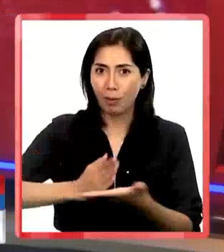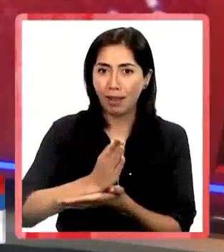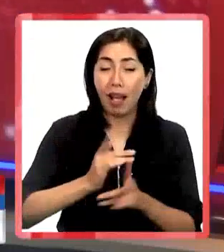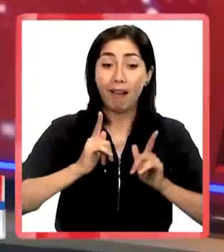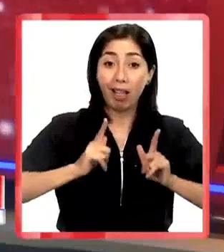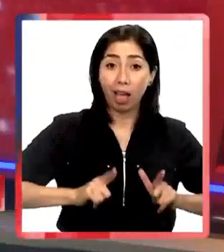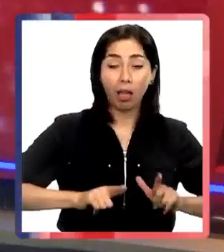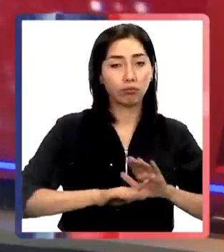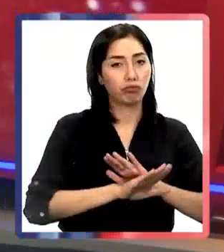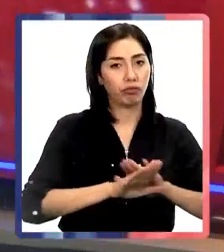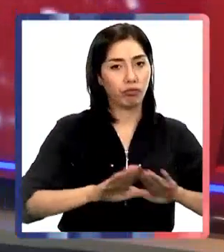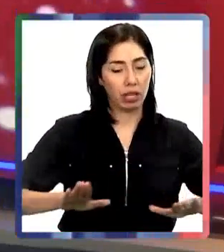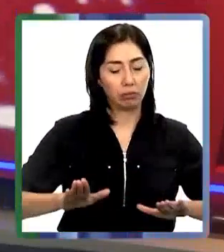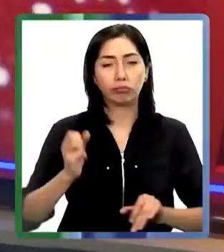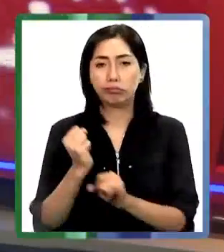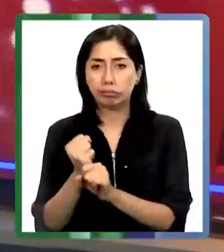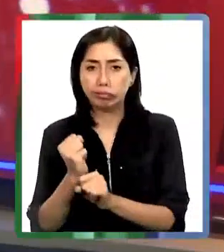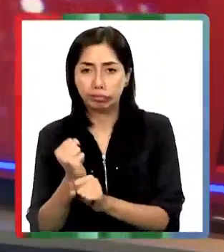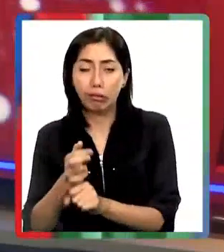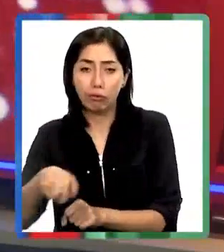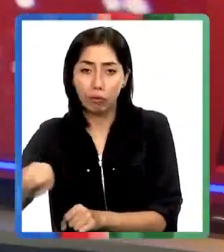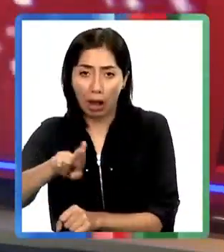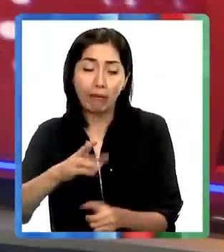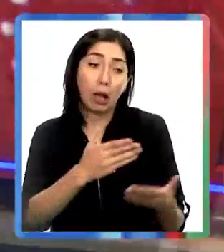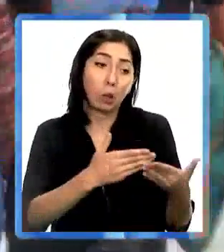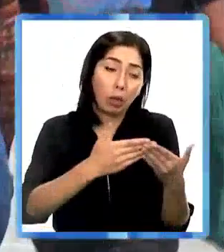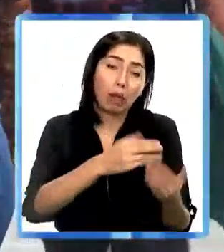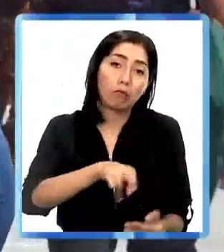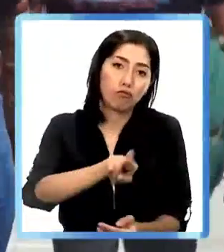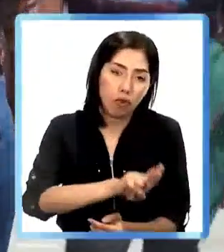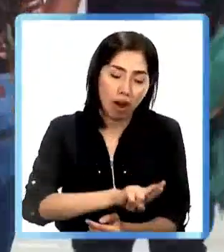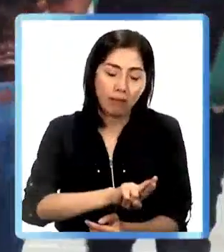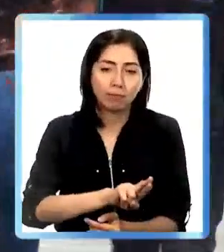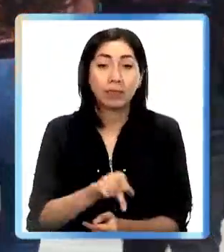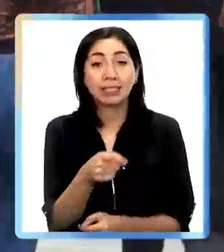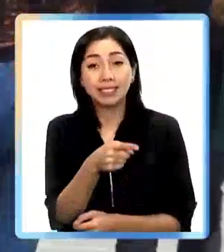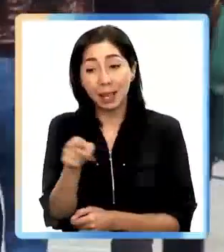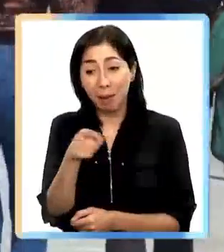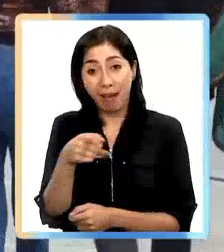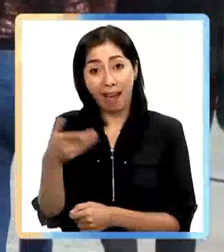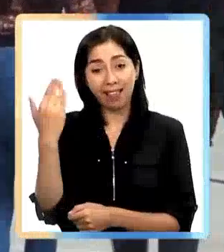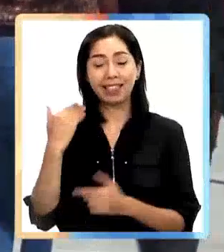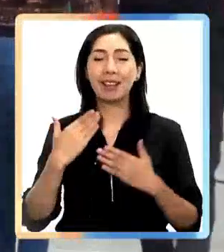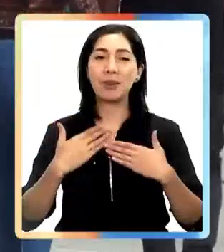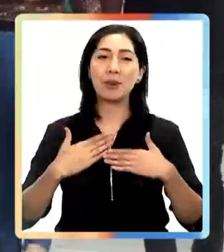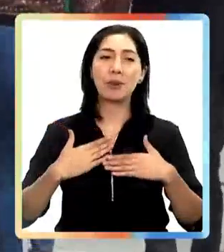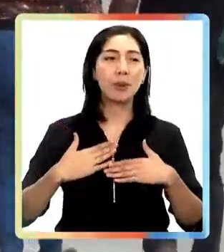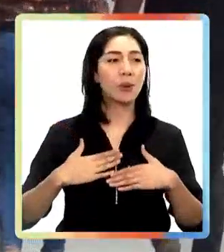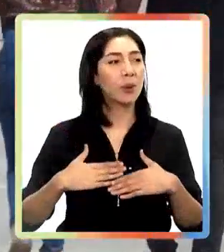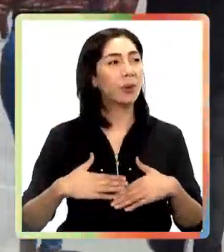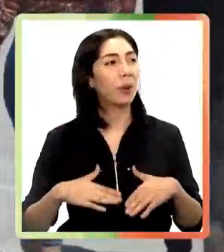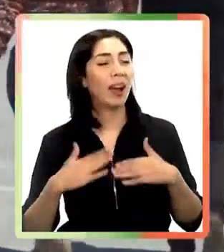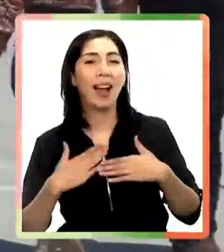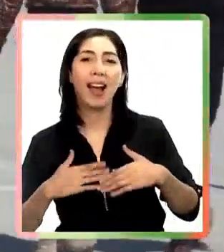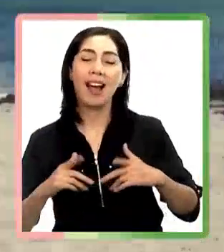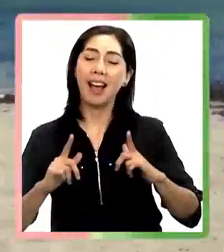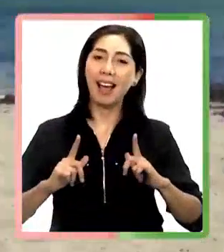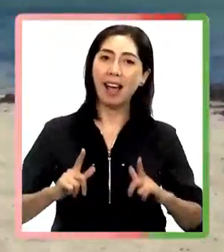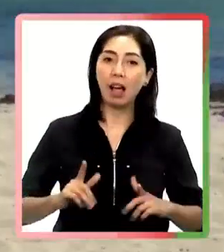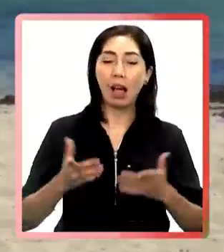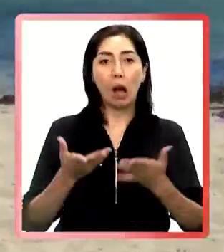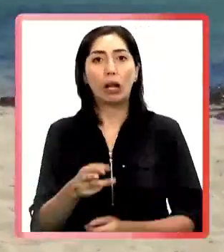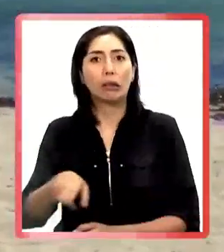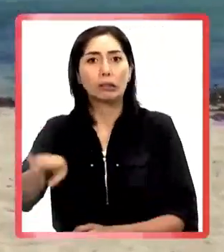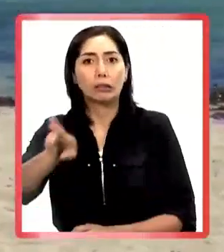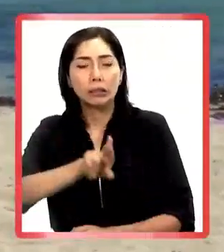las vacaciones y vuelven las tareas diarias, como el trabajo o los estudios. Después de pasar semanas libres de estrés y sin preocupaciones, el regreso a